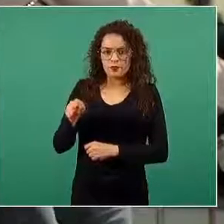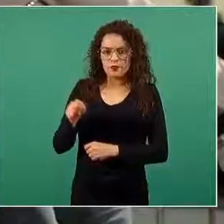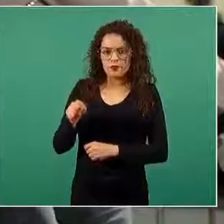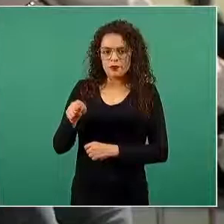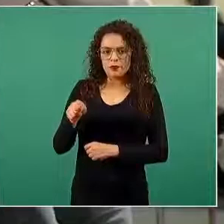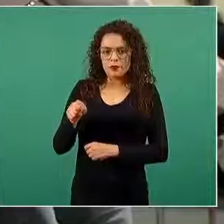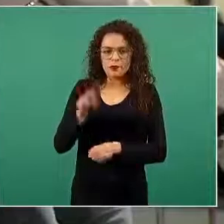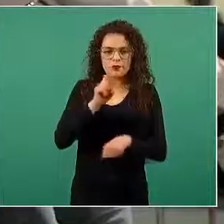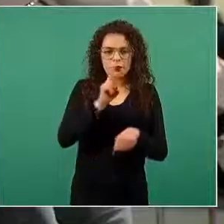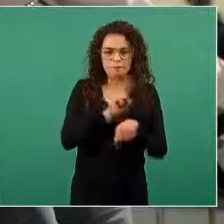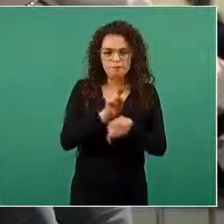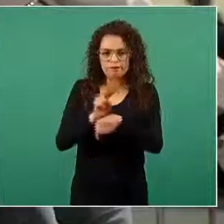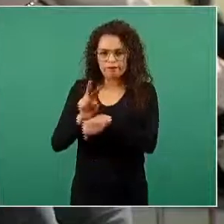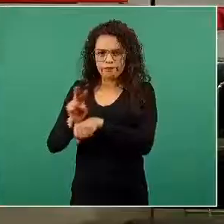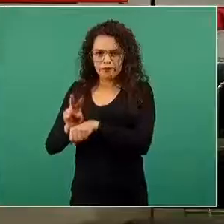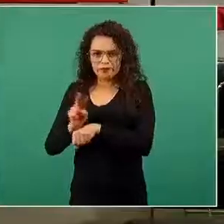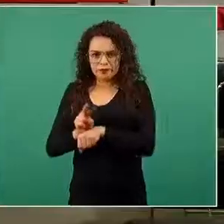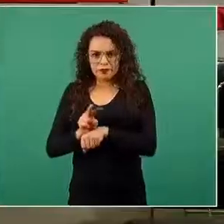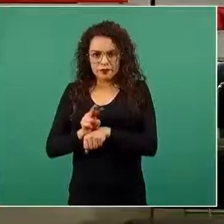las